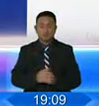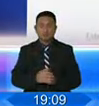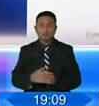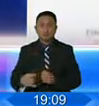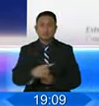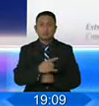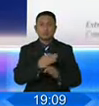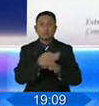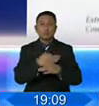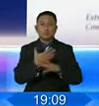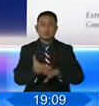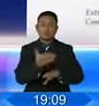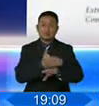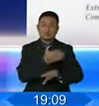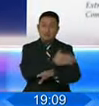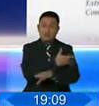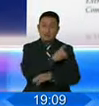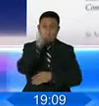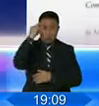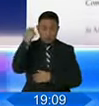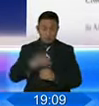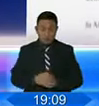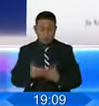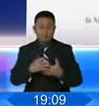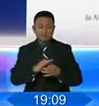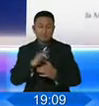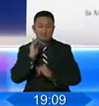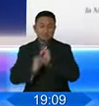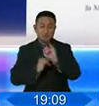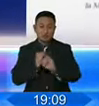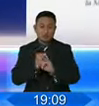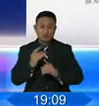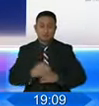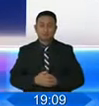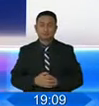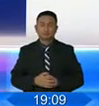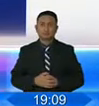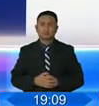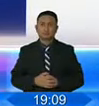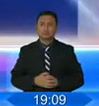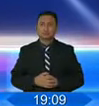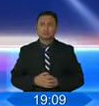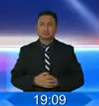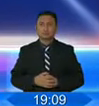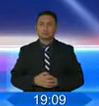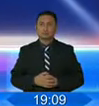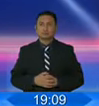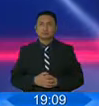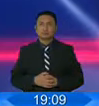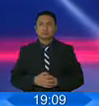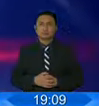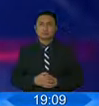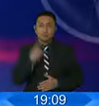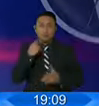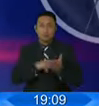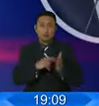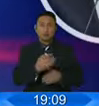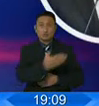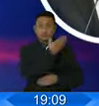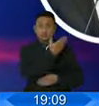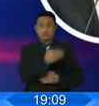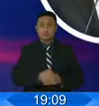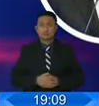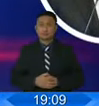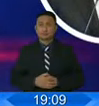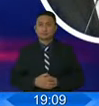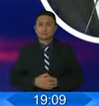destacan funcionarios que ocupaban cargos de relaciones exteriores durante el mandato de Rafael Correa. El ex canciller Guillaume Long fue